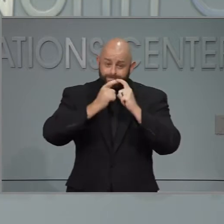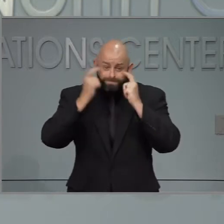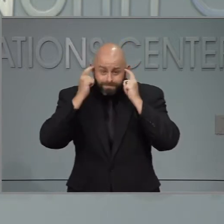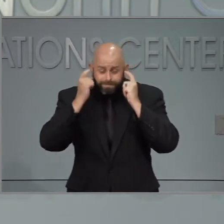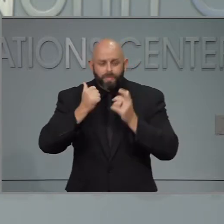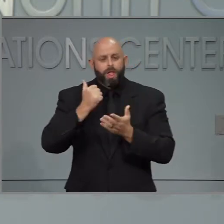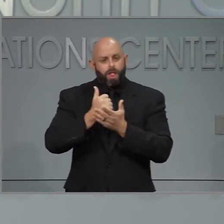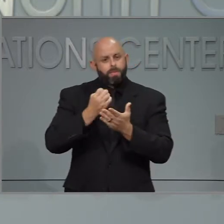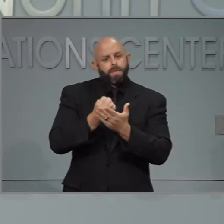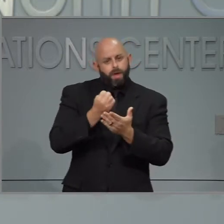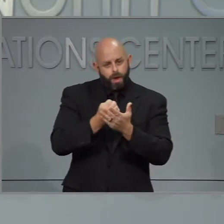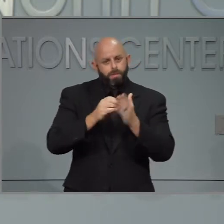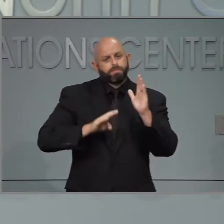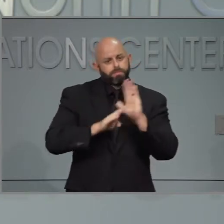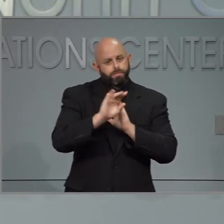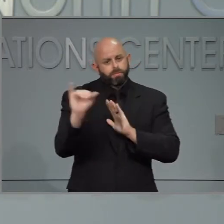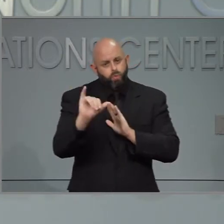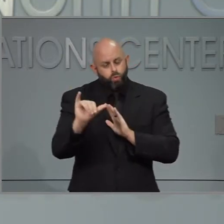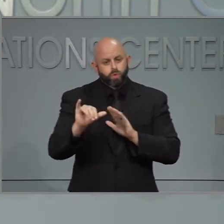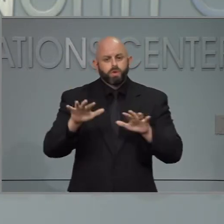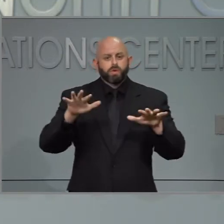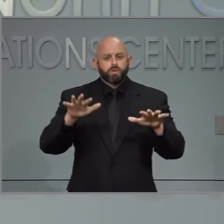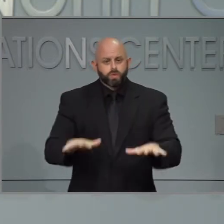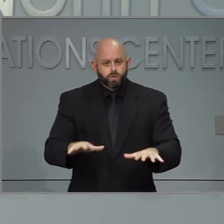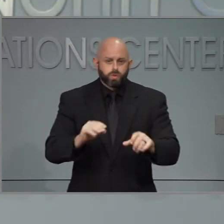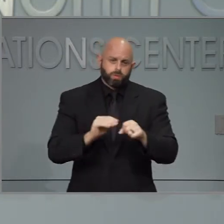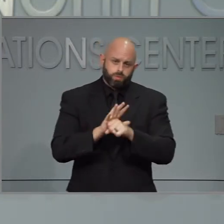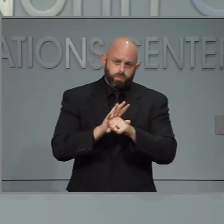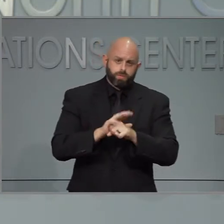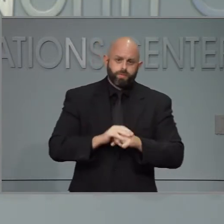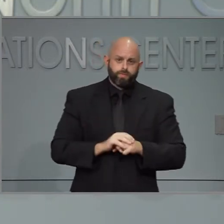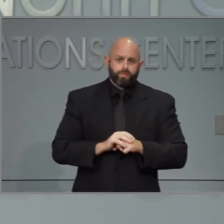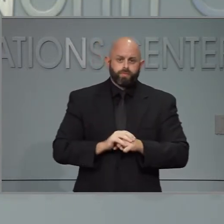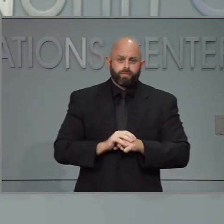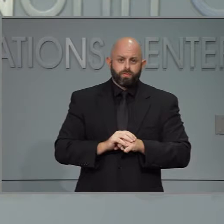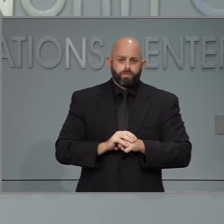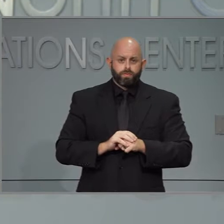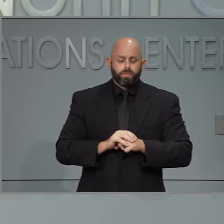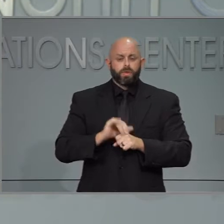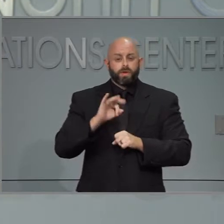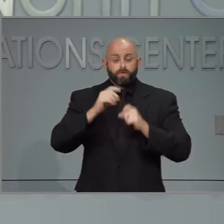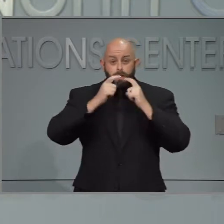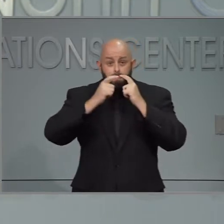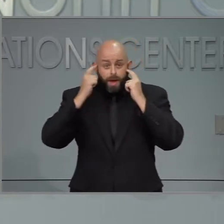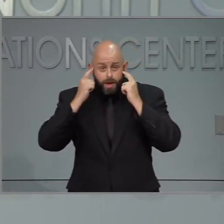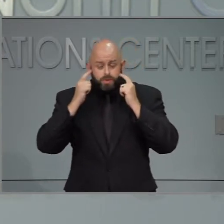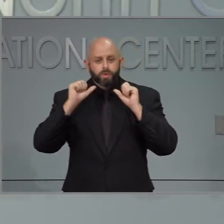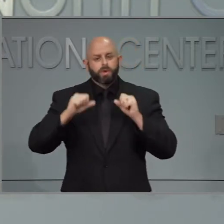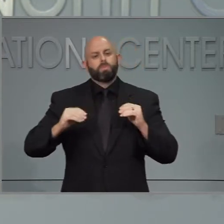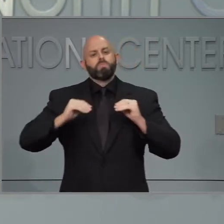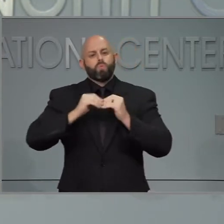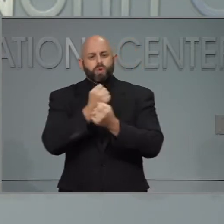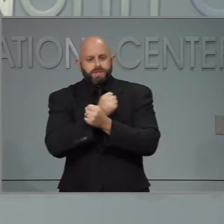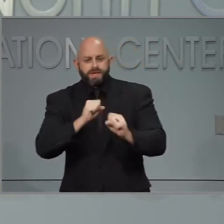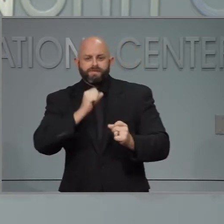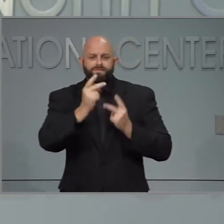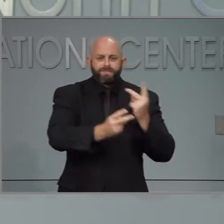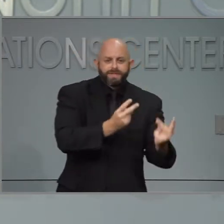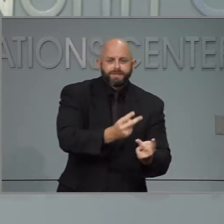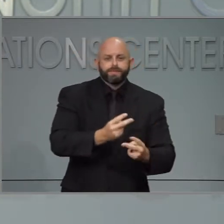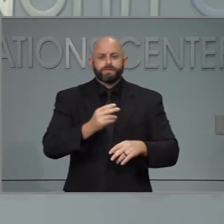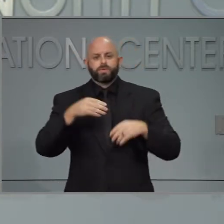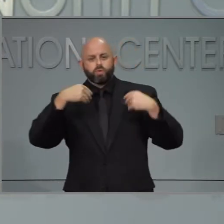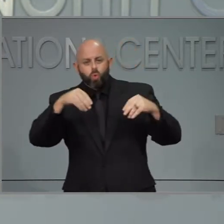nuestra economía a reducir la propagación de COVID-19. Será más seguro visitar tiendas, restaurantes y